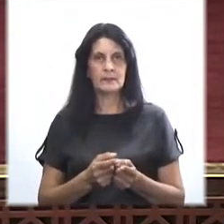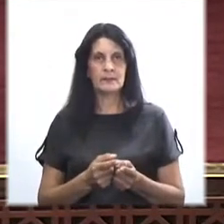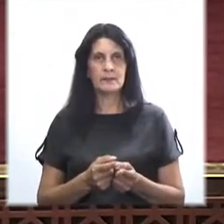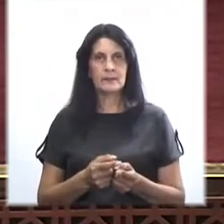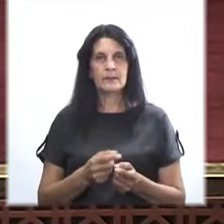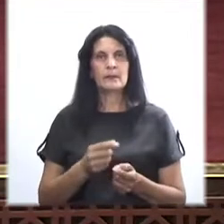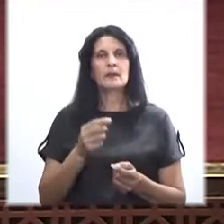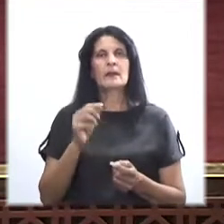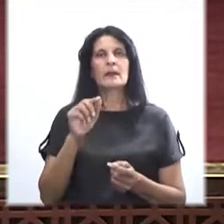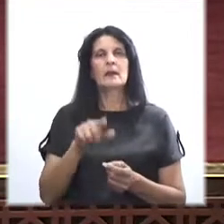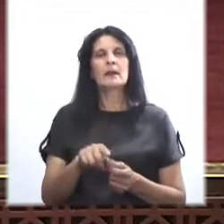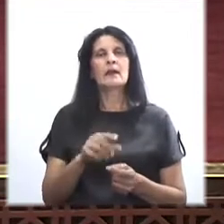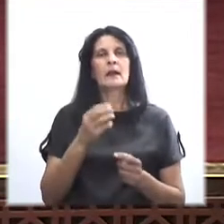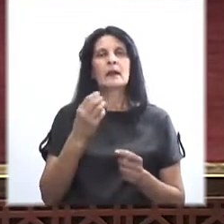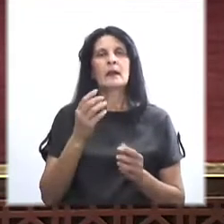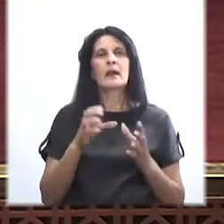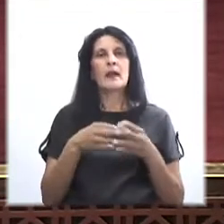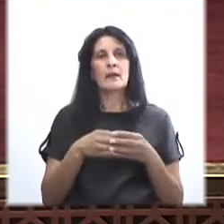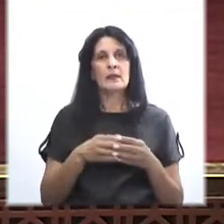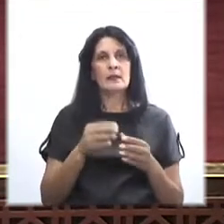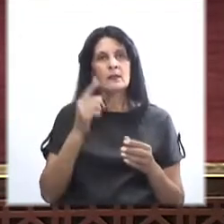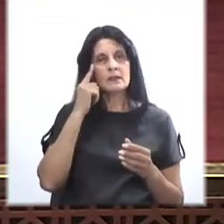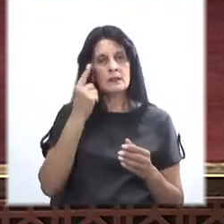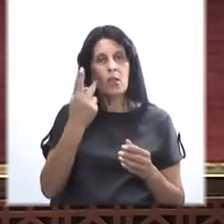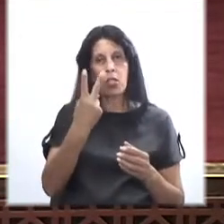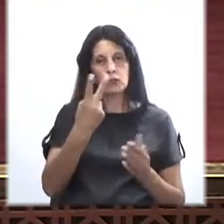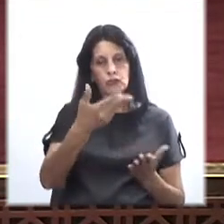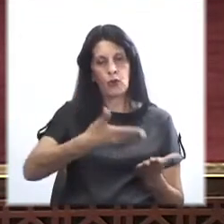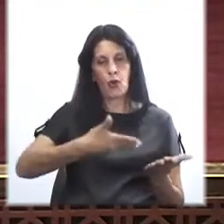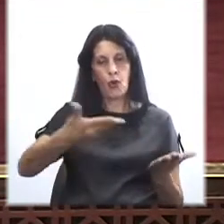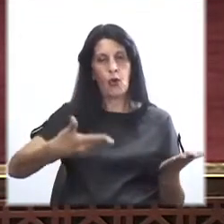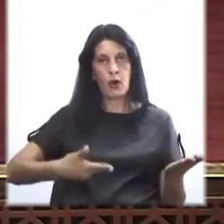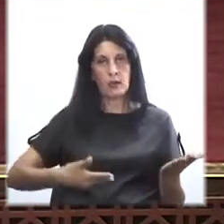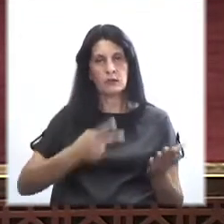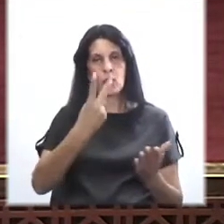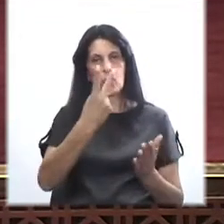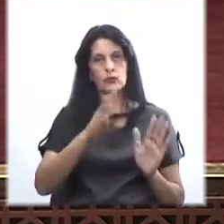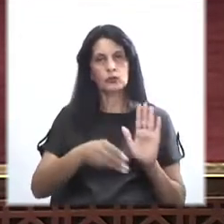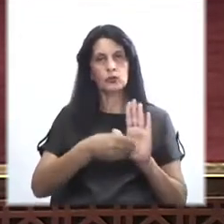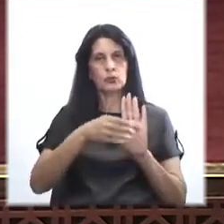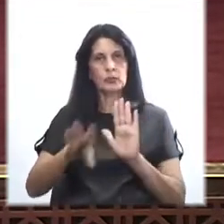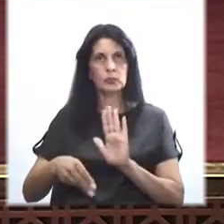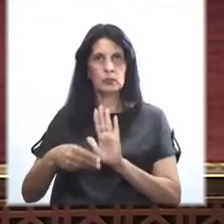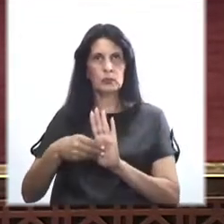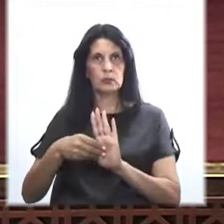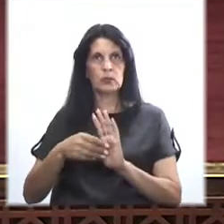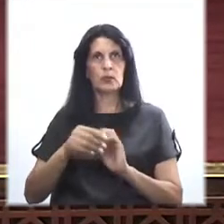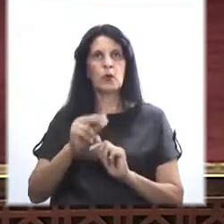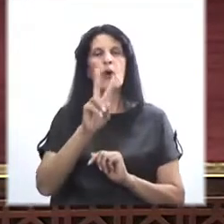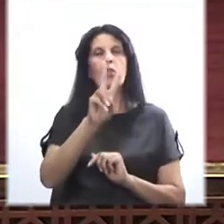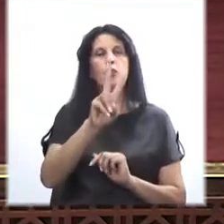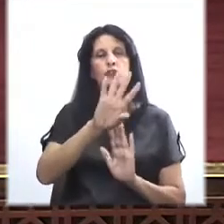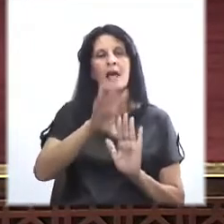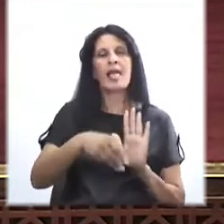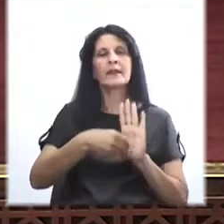Cabildo va a presentar dos hojas con dos sustitutivos, con dos